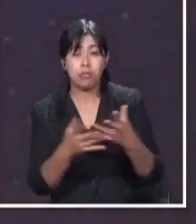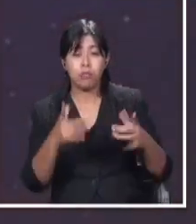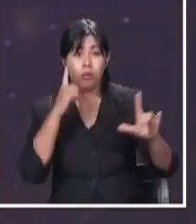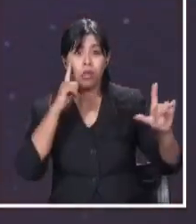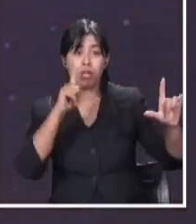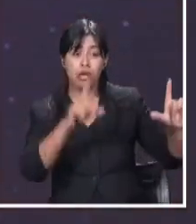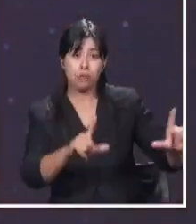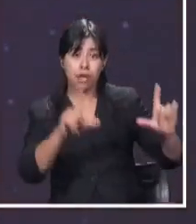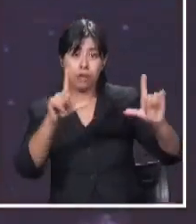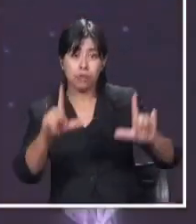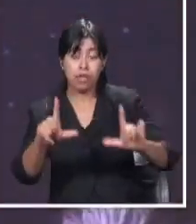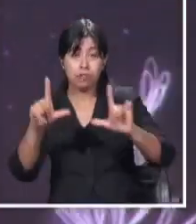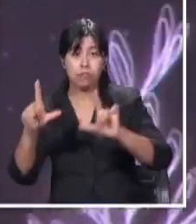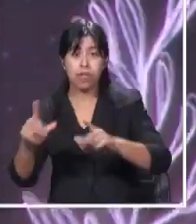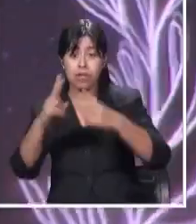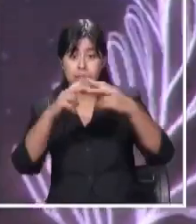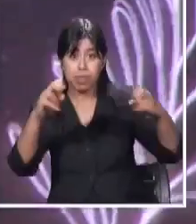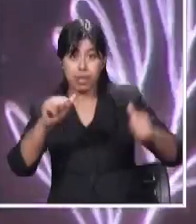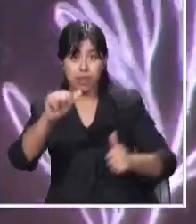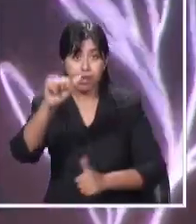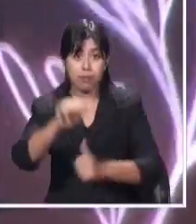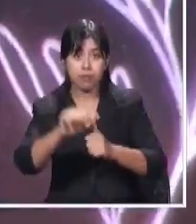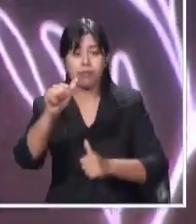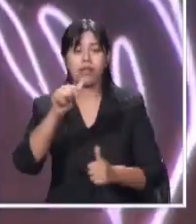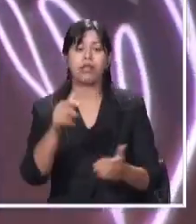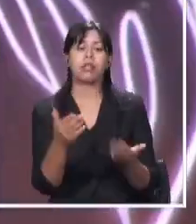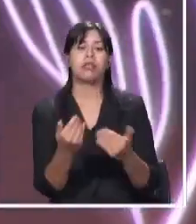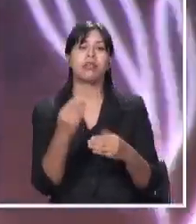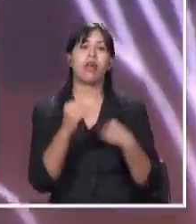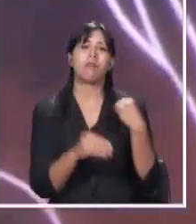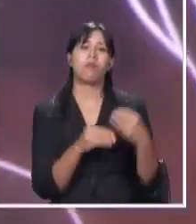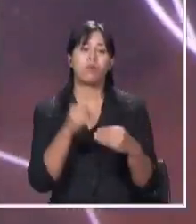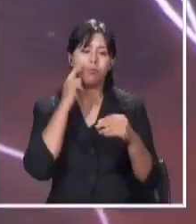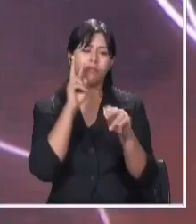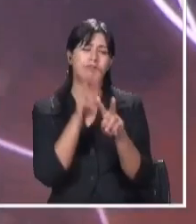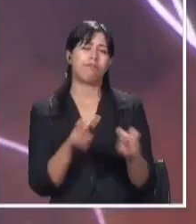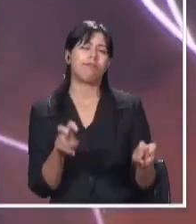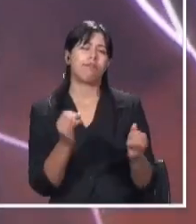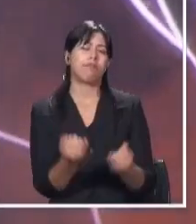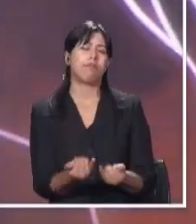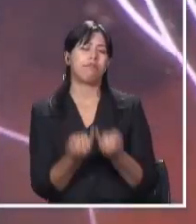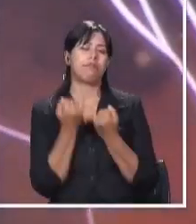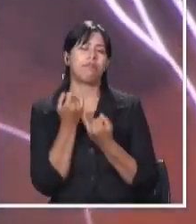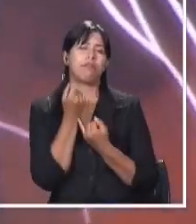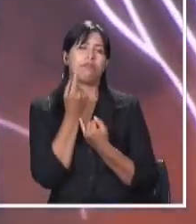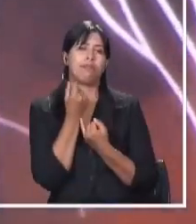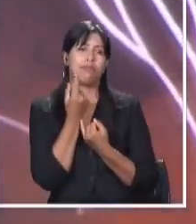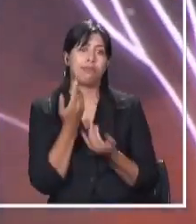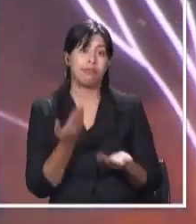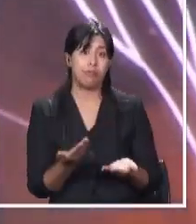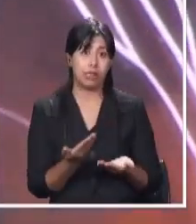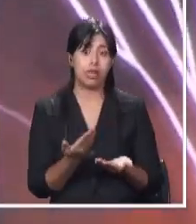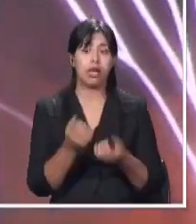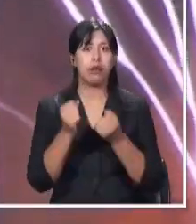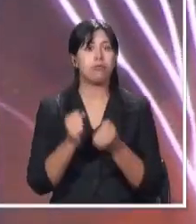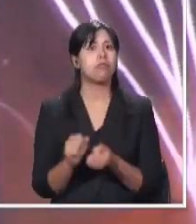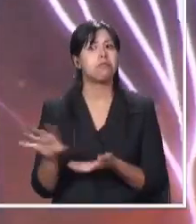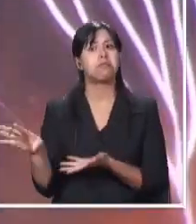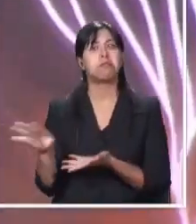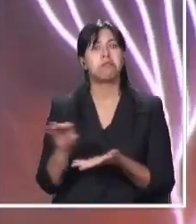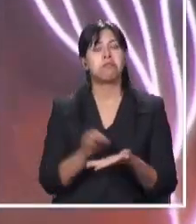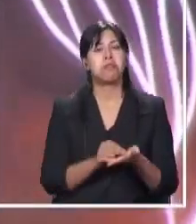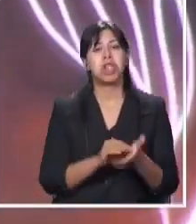o medición de actividad eléctrica, que necesita ser procesada, necesita ser entendida y de esa forma quizás inspirar algoritmos